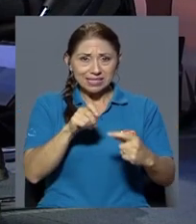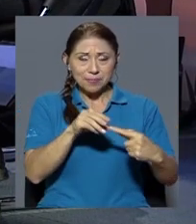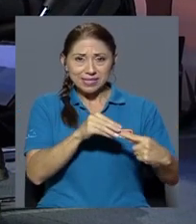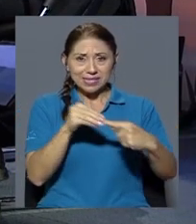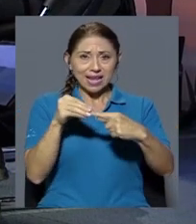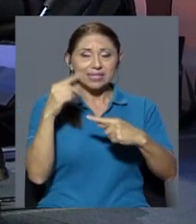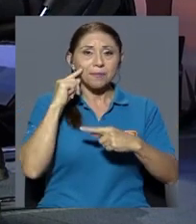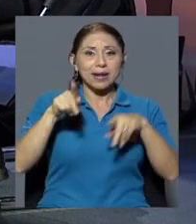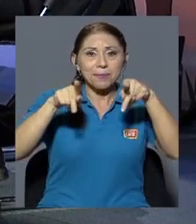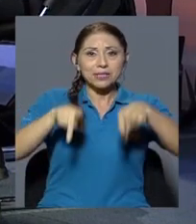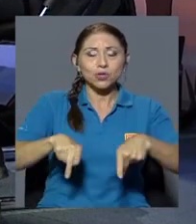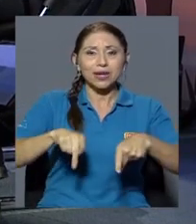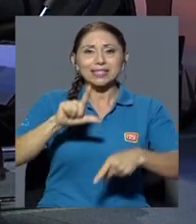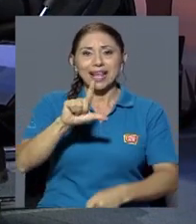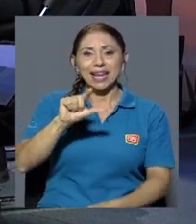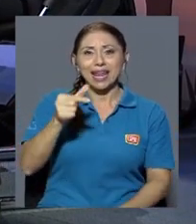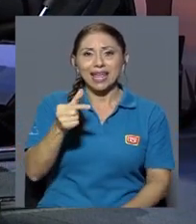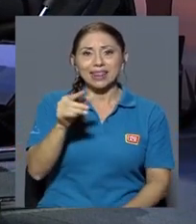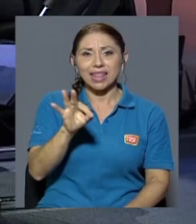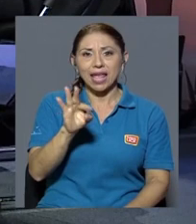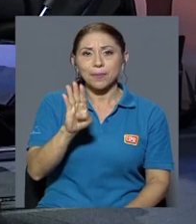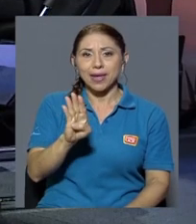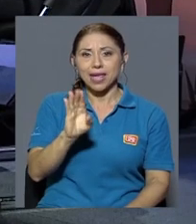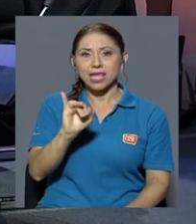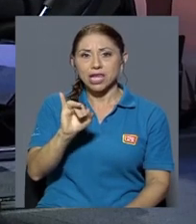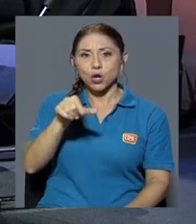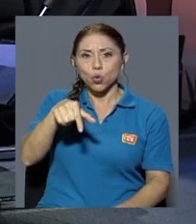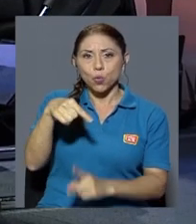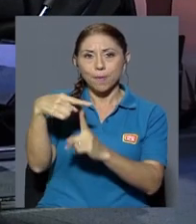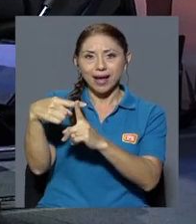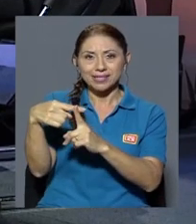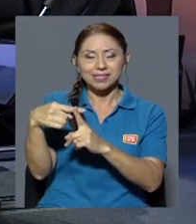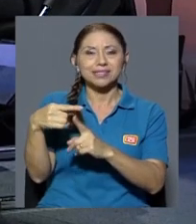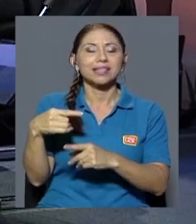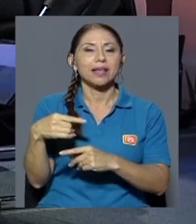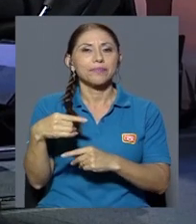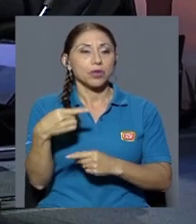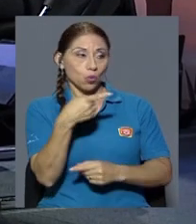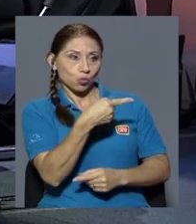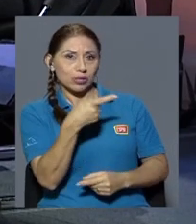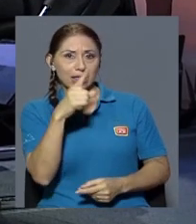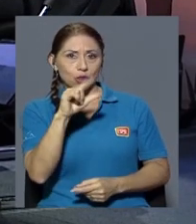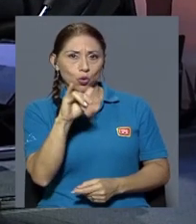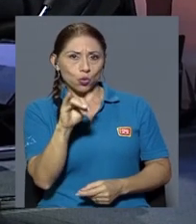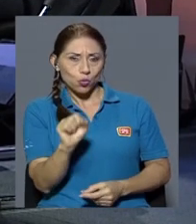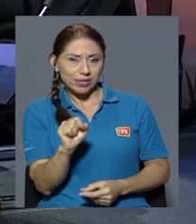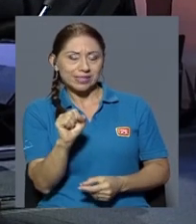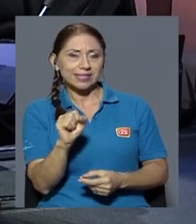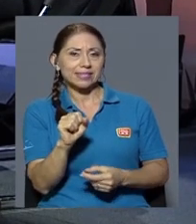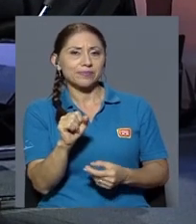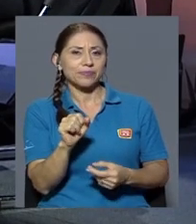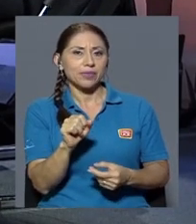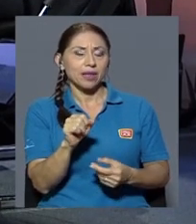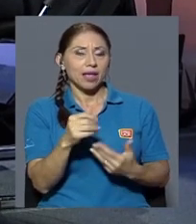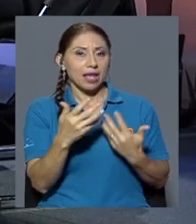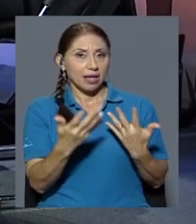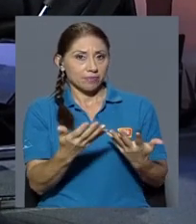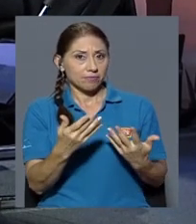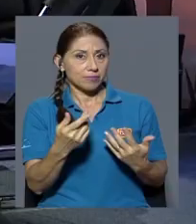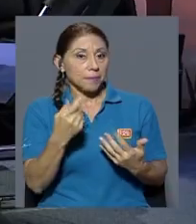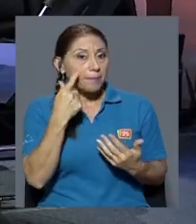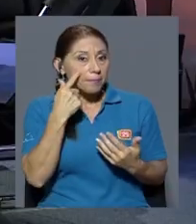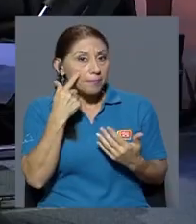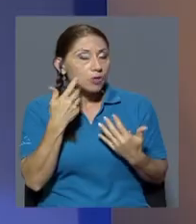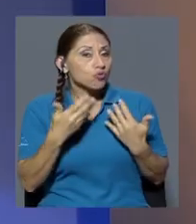lgtb más don luís lo hacen a usted a la luz de lo que va a ser esta